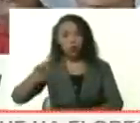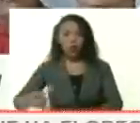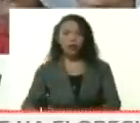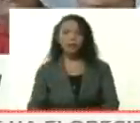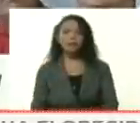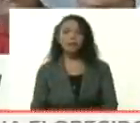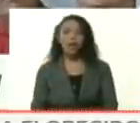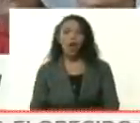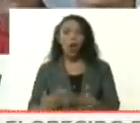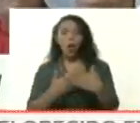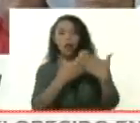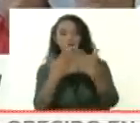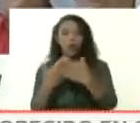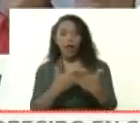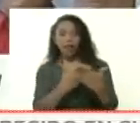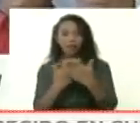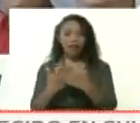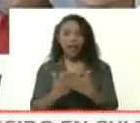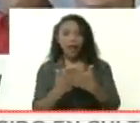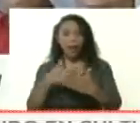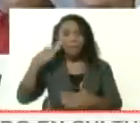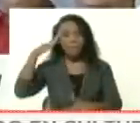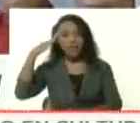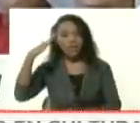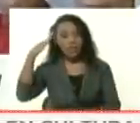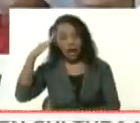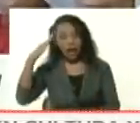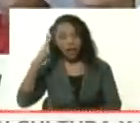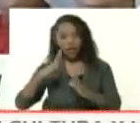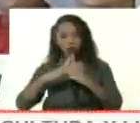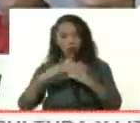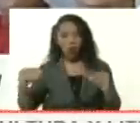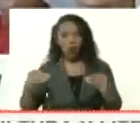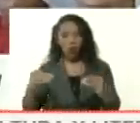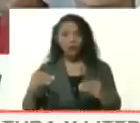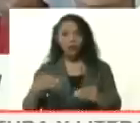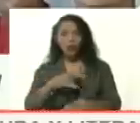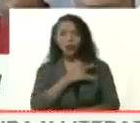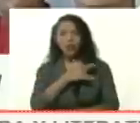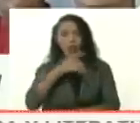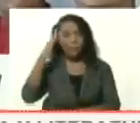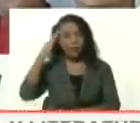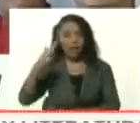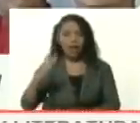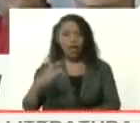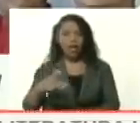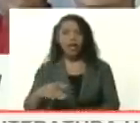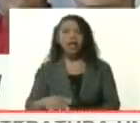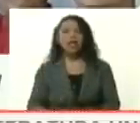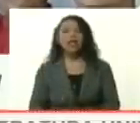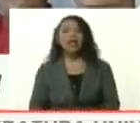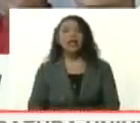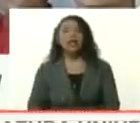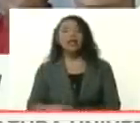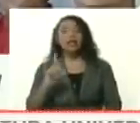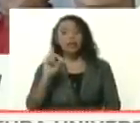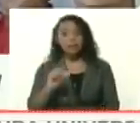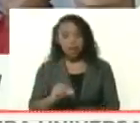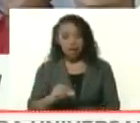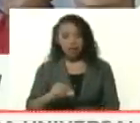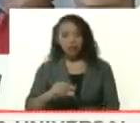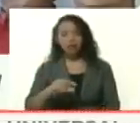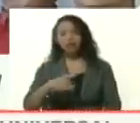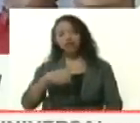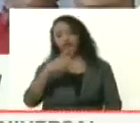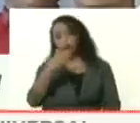de las academias militares, de todas las academias militares, y los estudiantes de las universidades de nuestro país